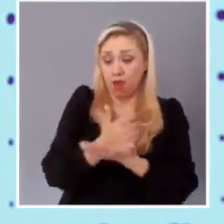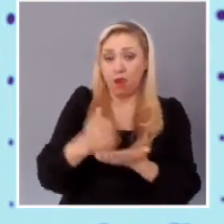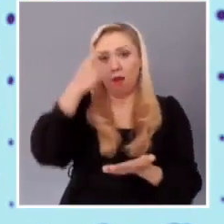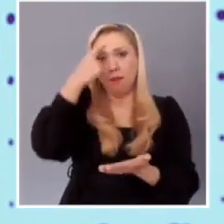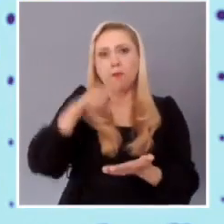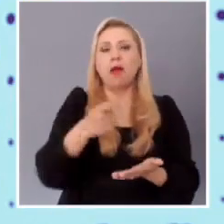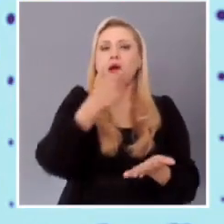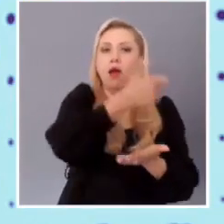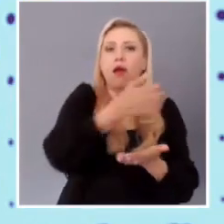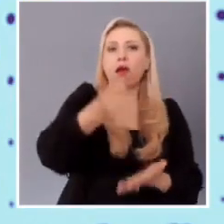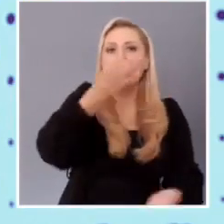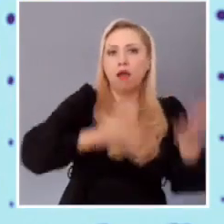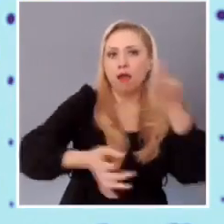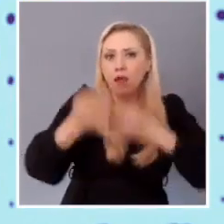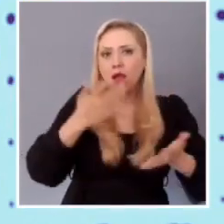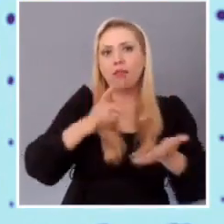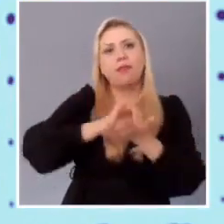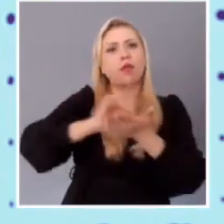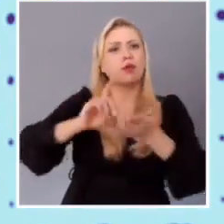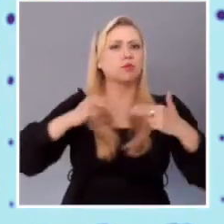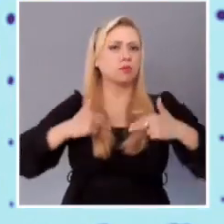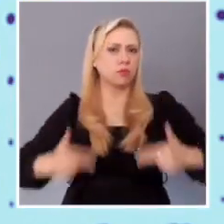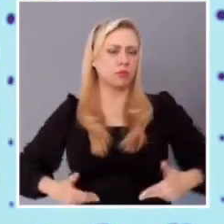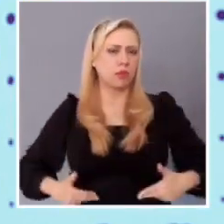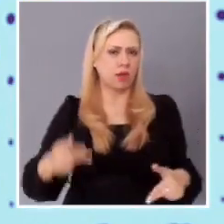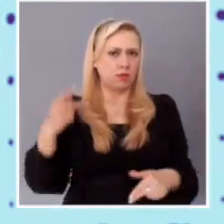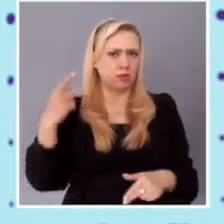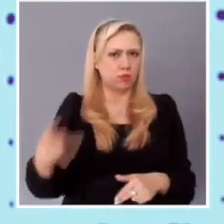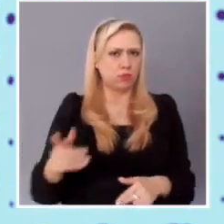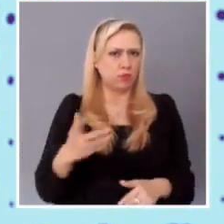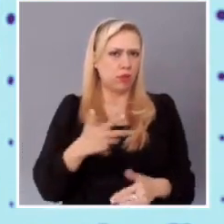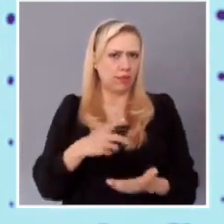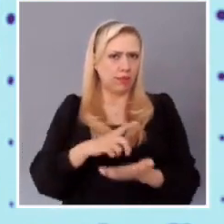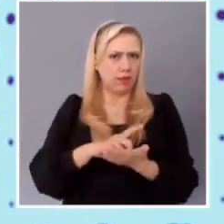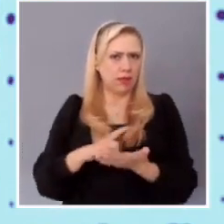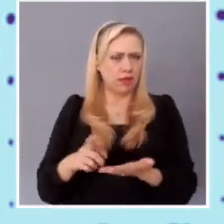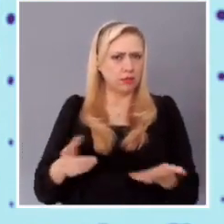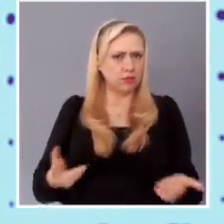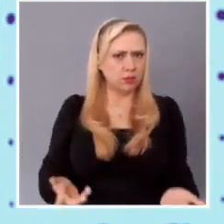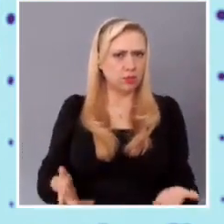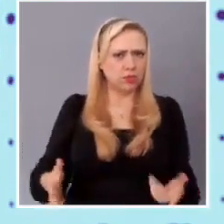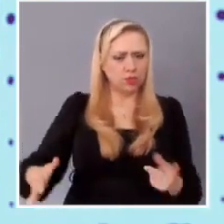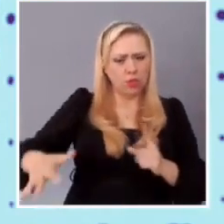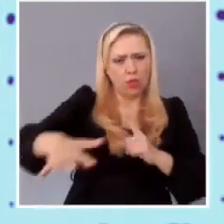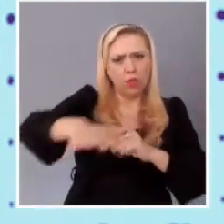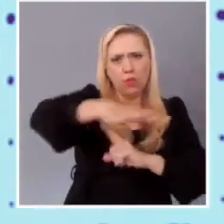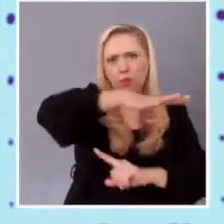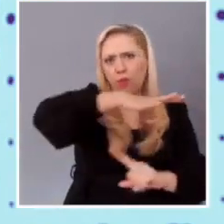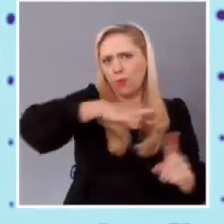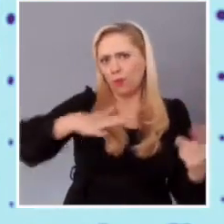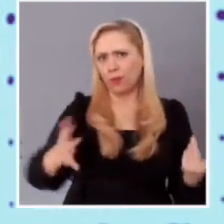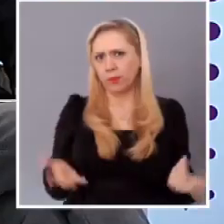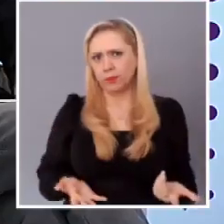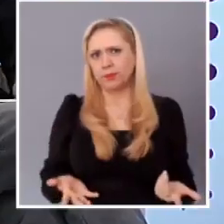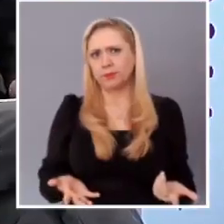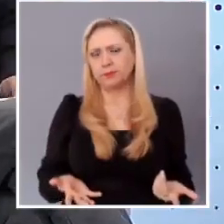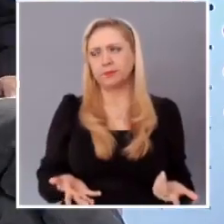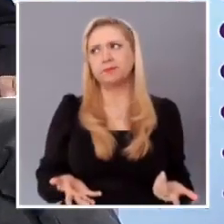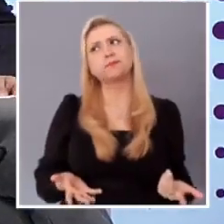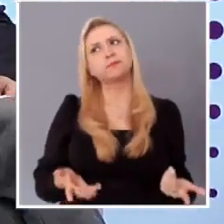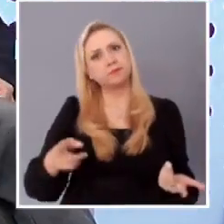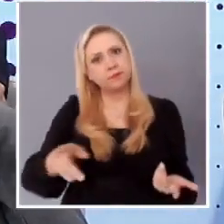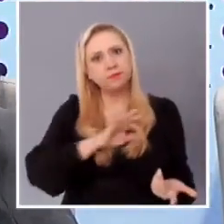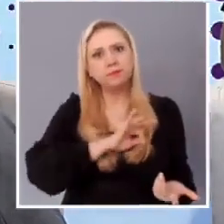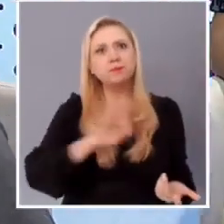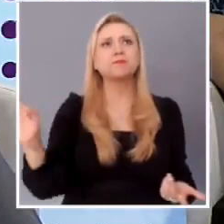y desde la consideración, como decía anteriormente, de todo su entorno, ¿no? Como mencionaban también, que puedan desenvolverse en los espacios que